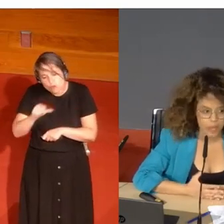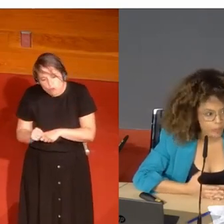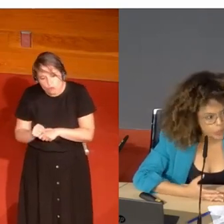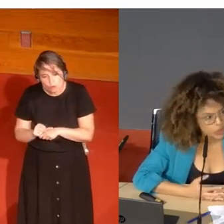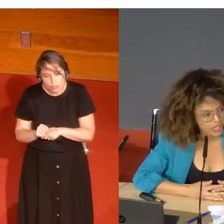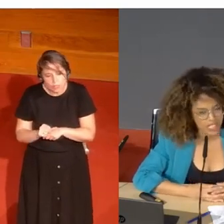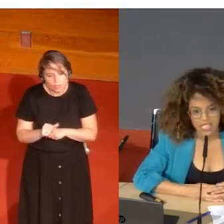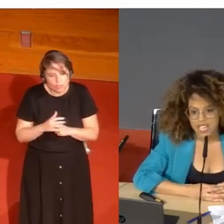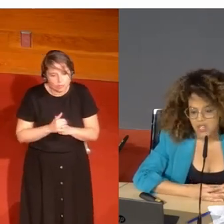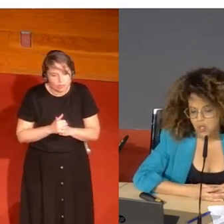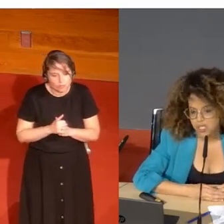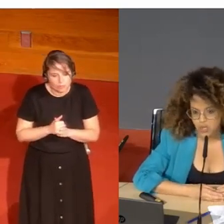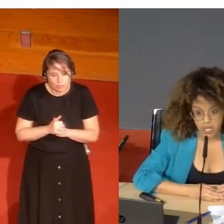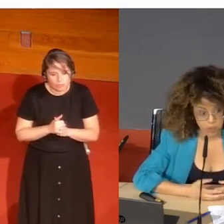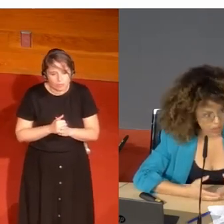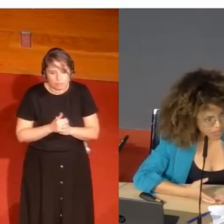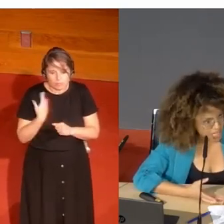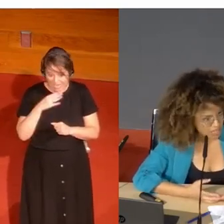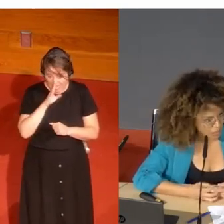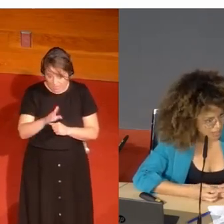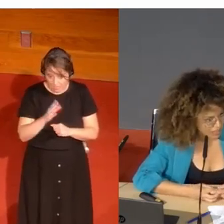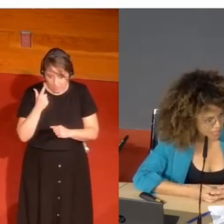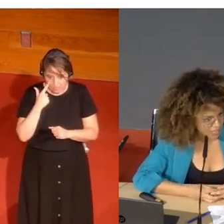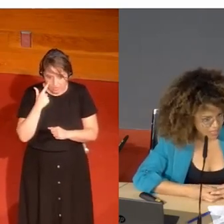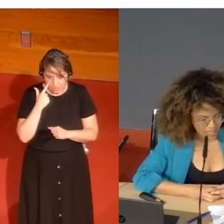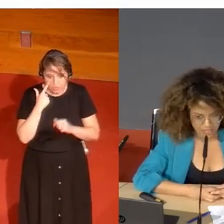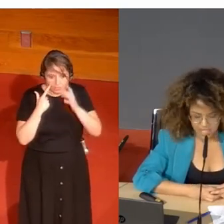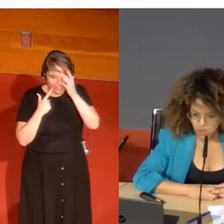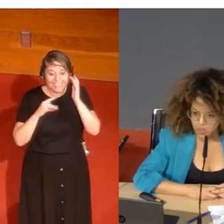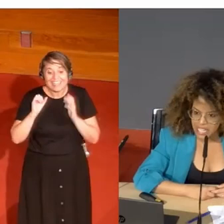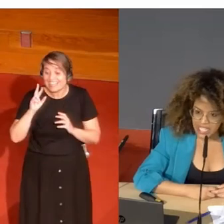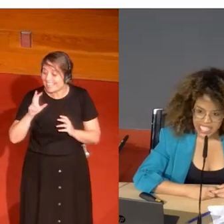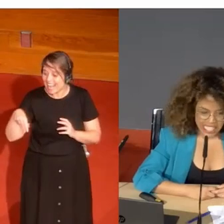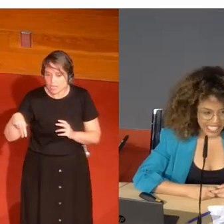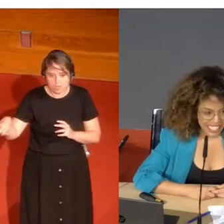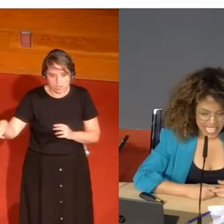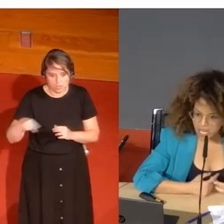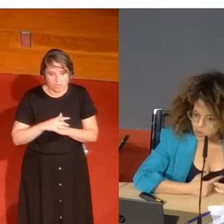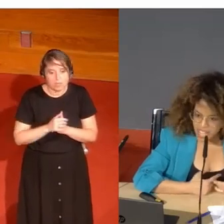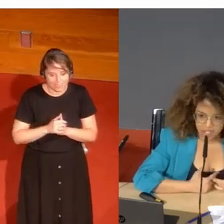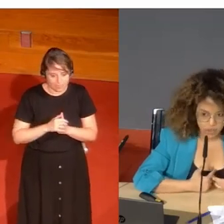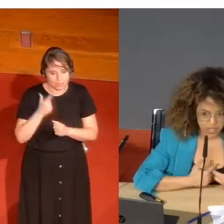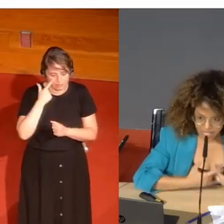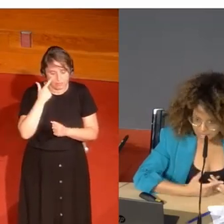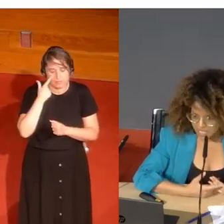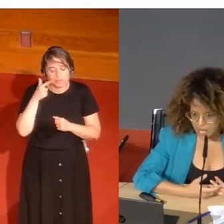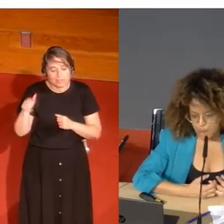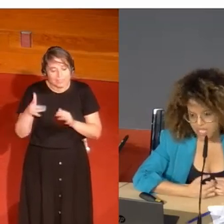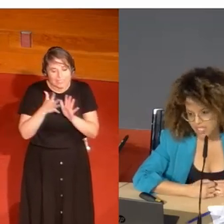me hizo pensar mucho dije sobre sobre los peri as independientes en Irán es una es una